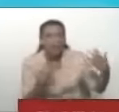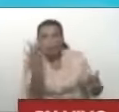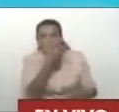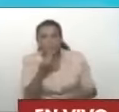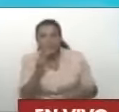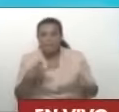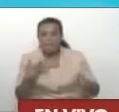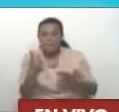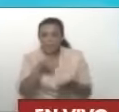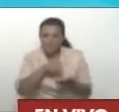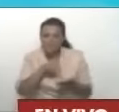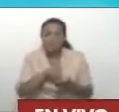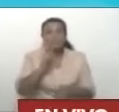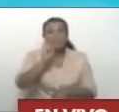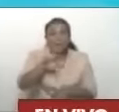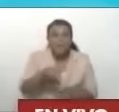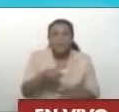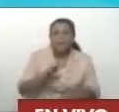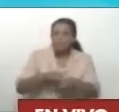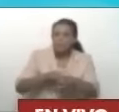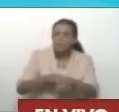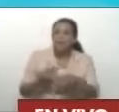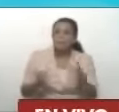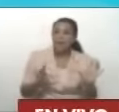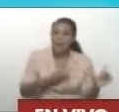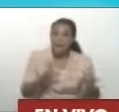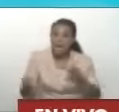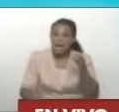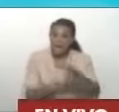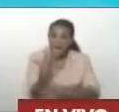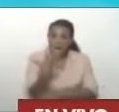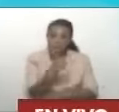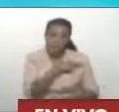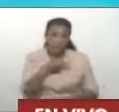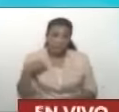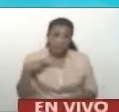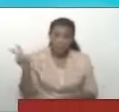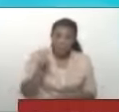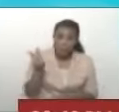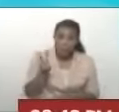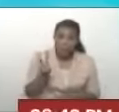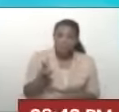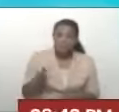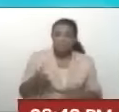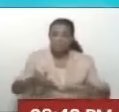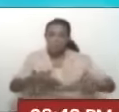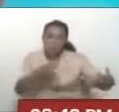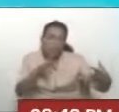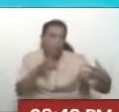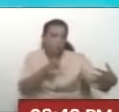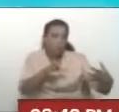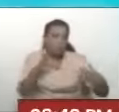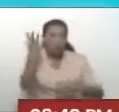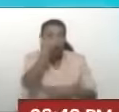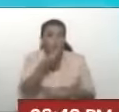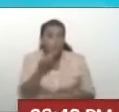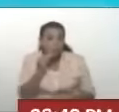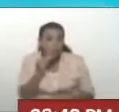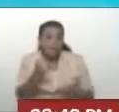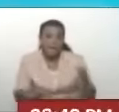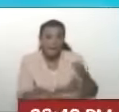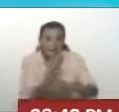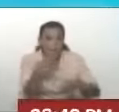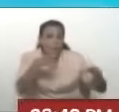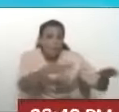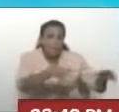jóvenes. Y bueno, para eso también, presidente, hemos armado lo que en Venezuela llamamos un trabuco de jóvenes venezolanos